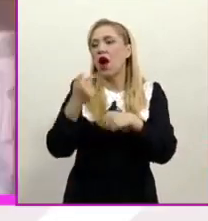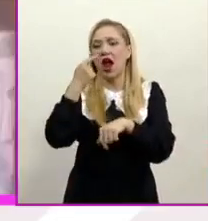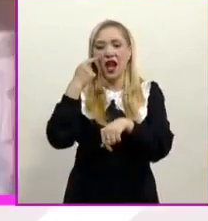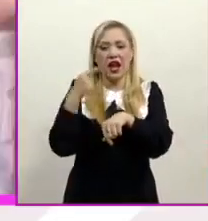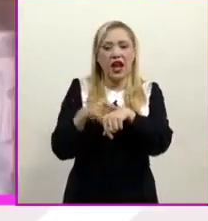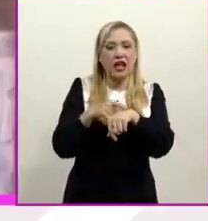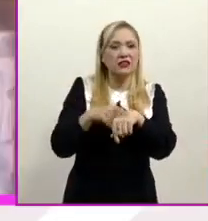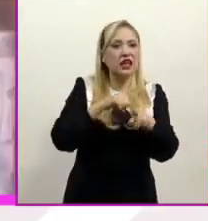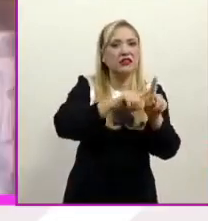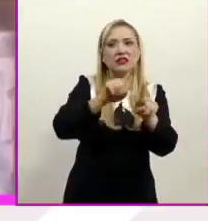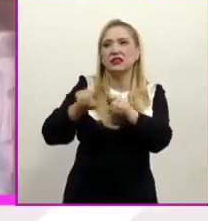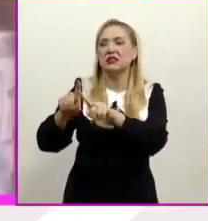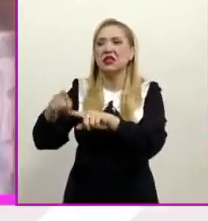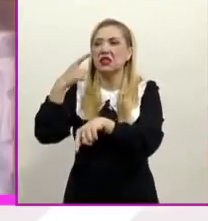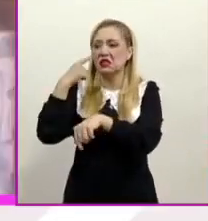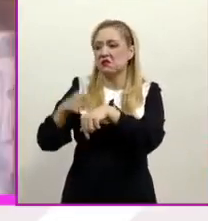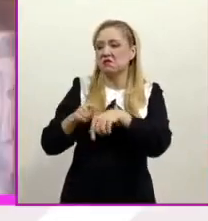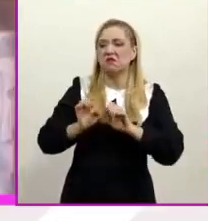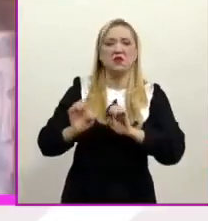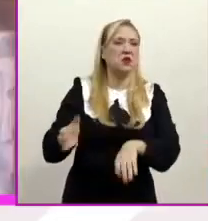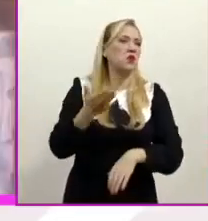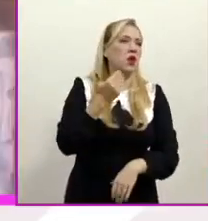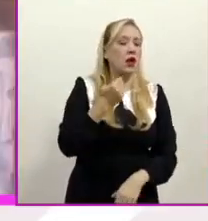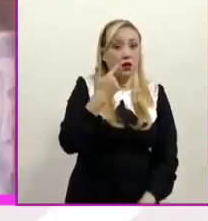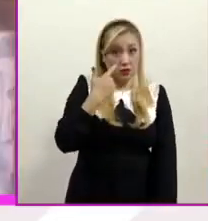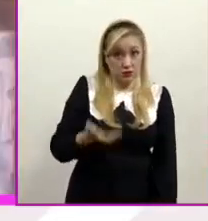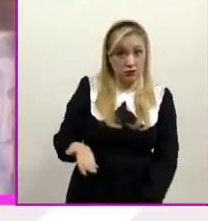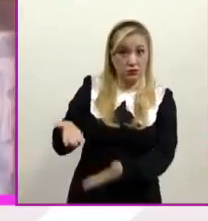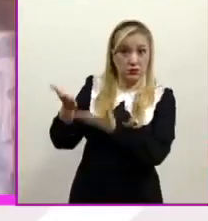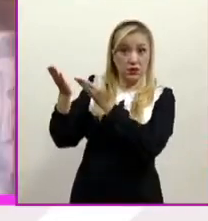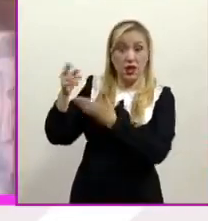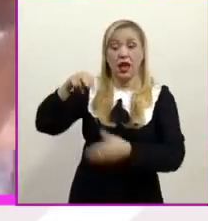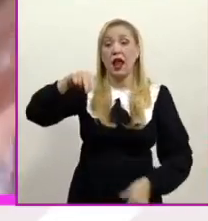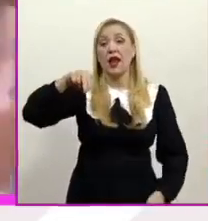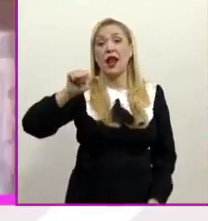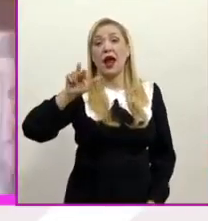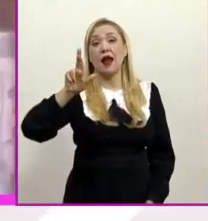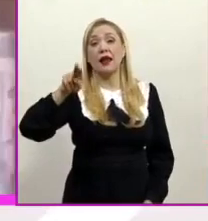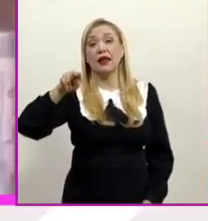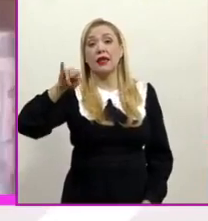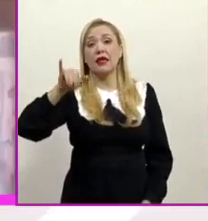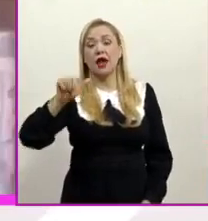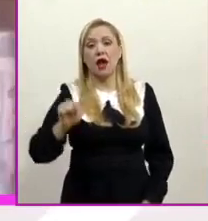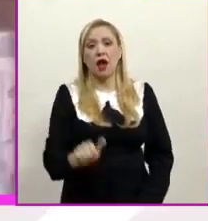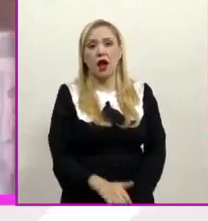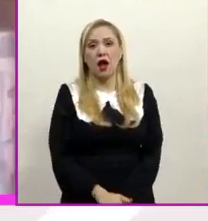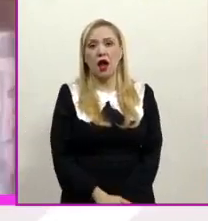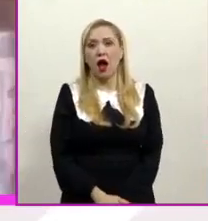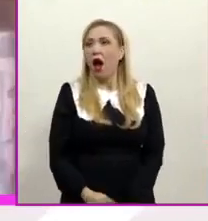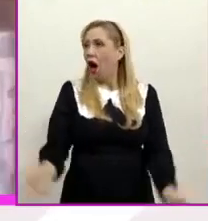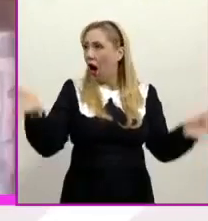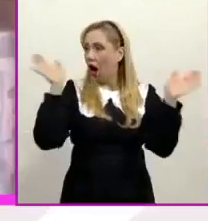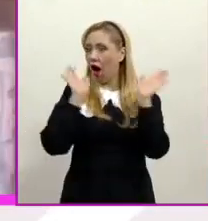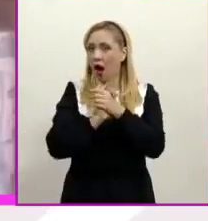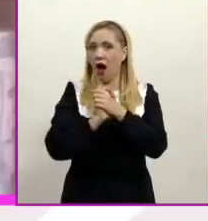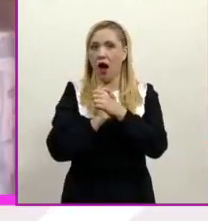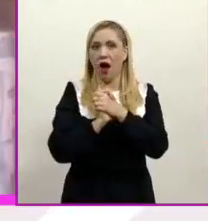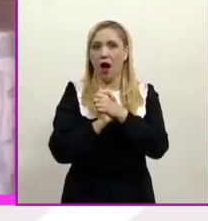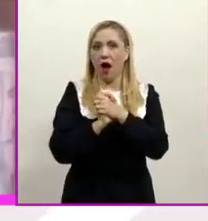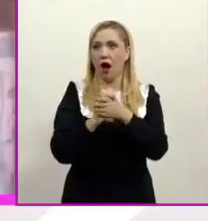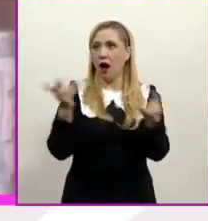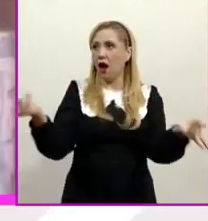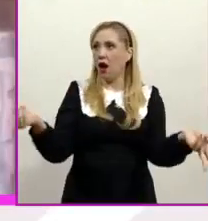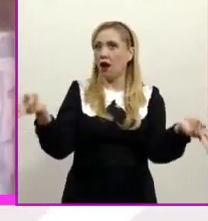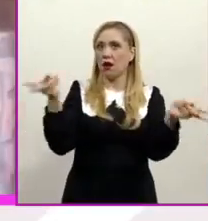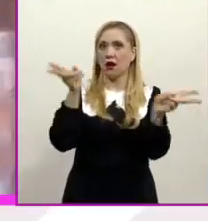racismo. Acabamos de tener el caso de Nafnia, diciendo, o sea, el racismo a la inversa, el clasismo a la